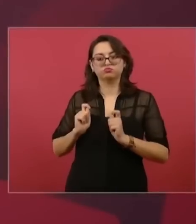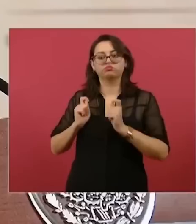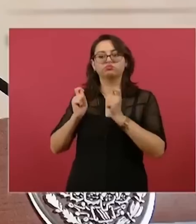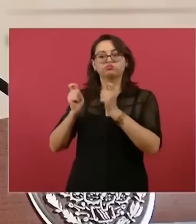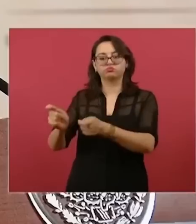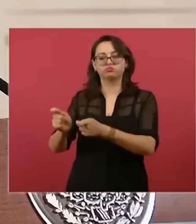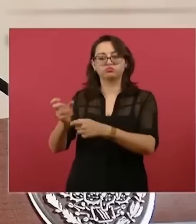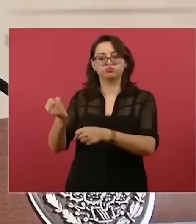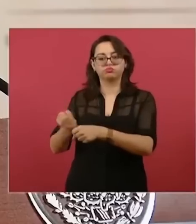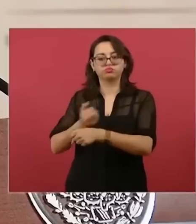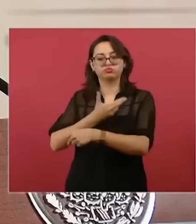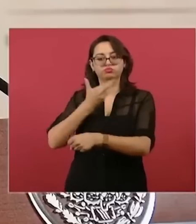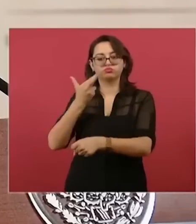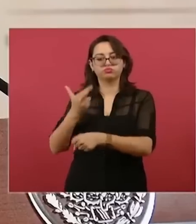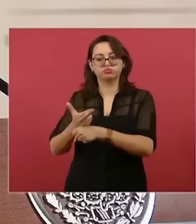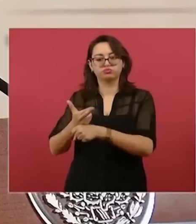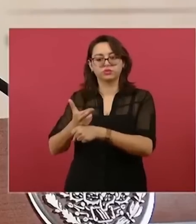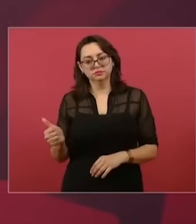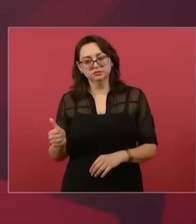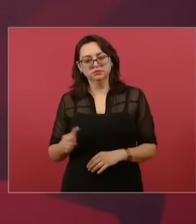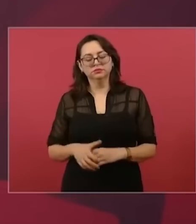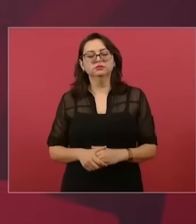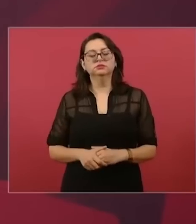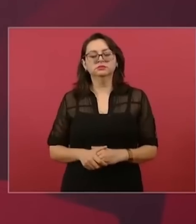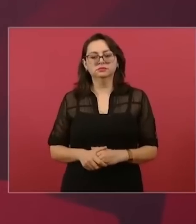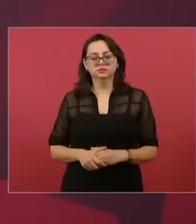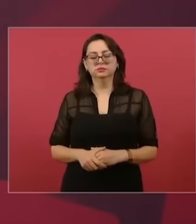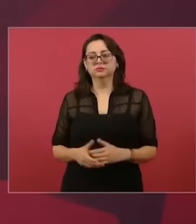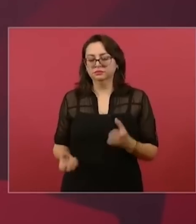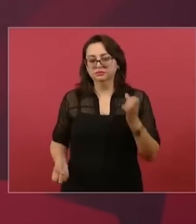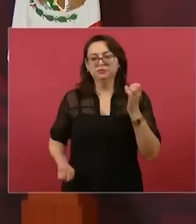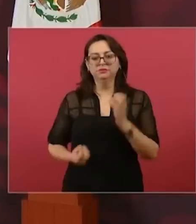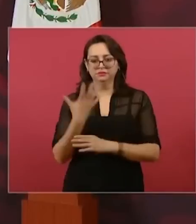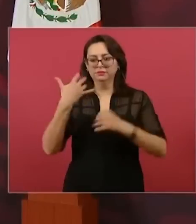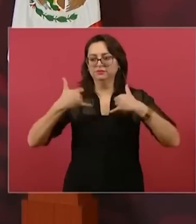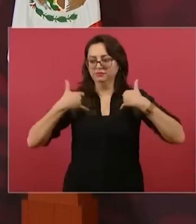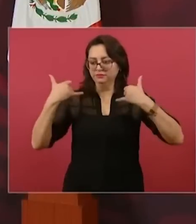secretario del Trabajo. Están entrando jóvenes,